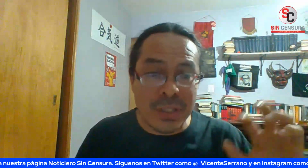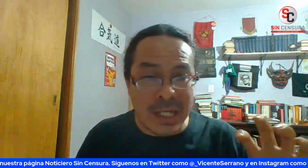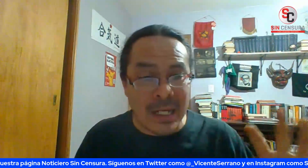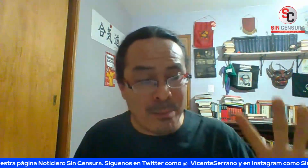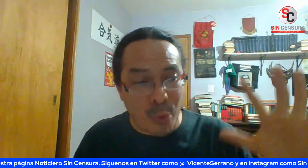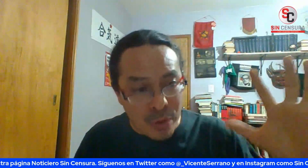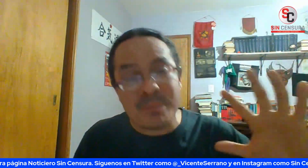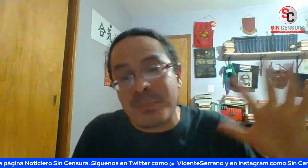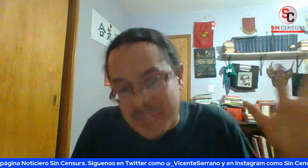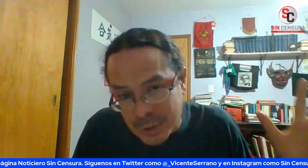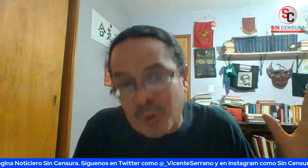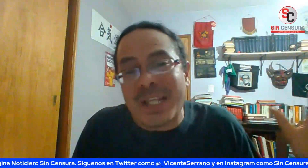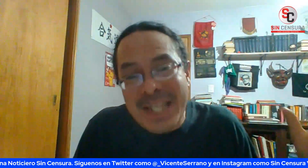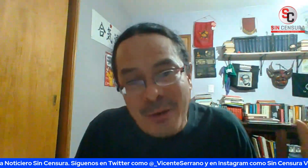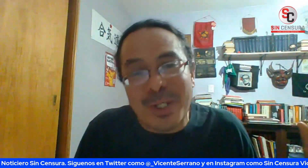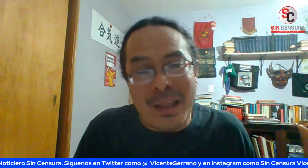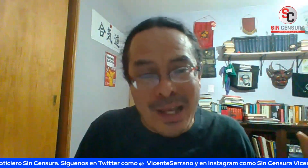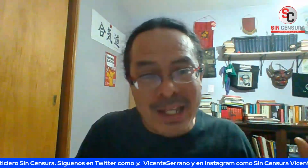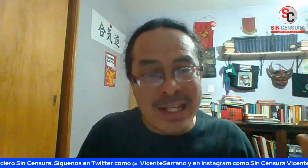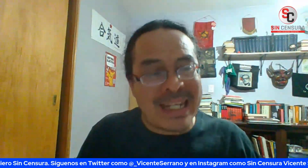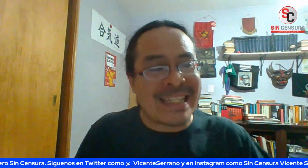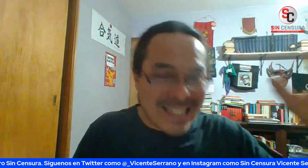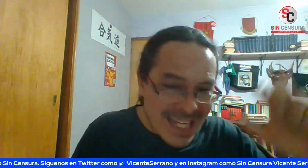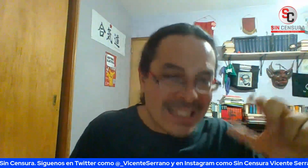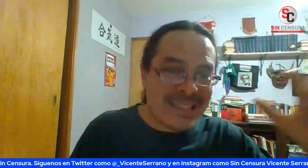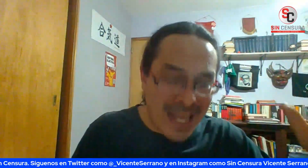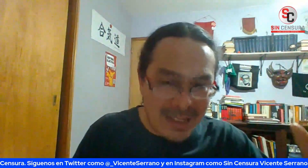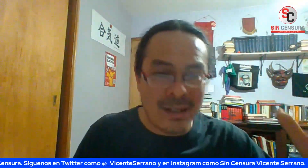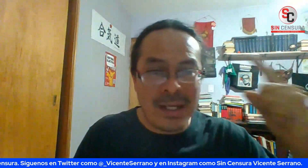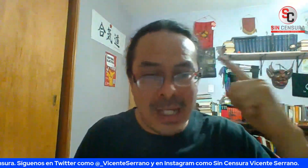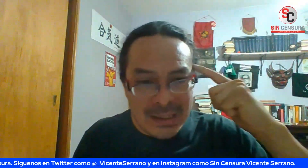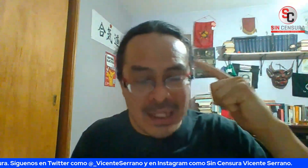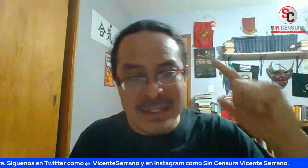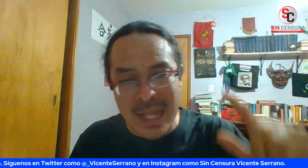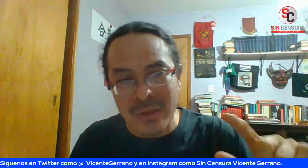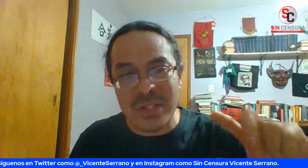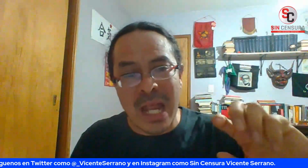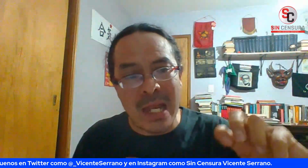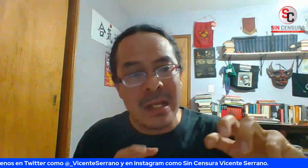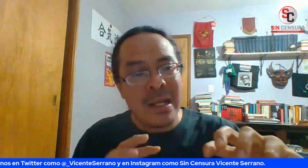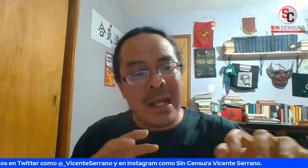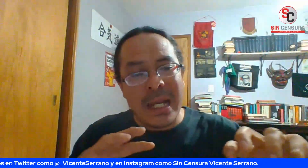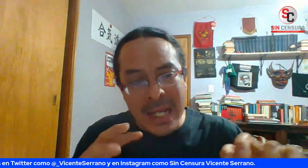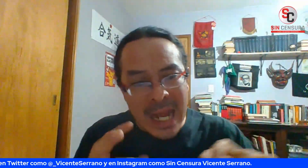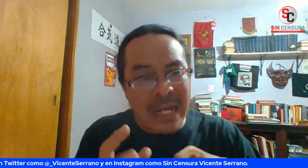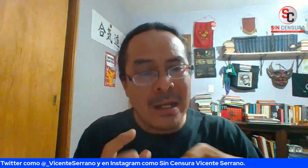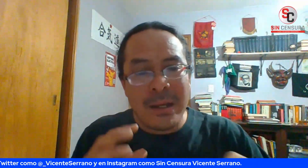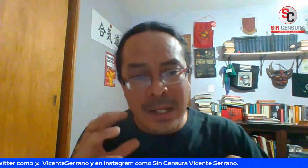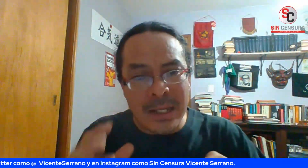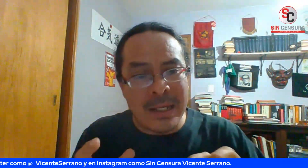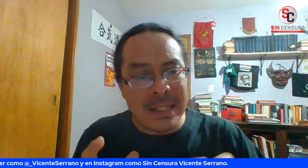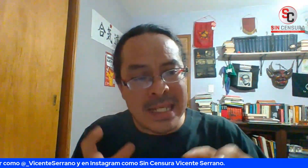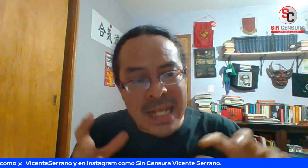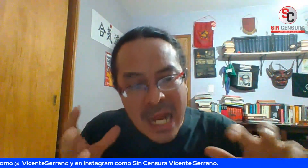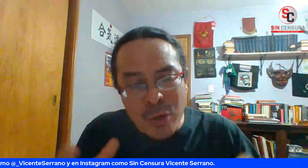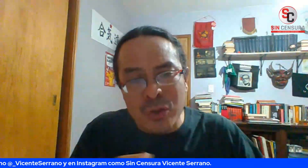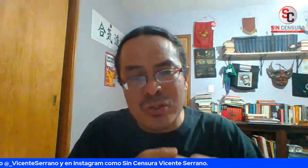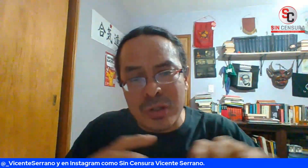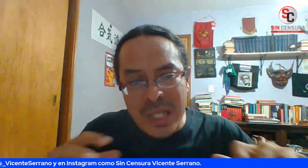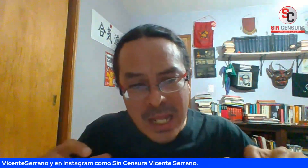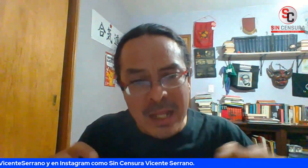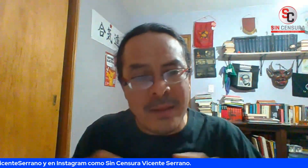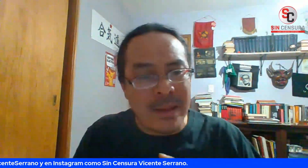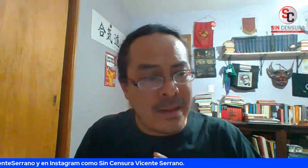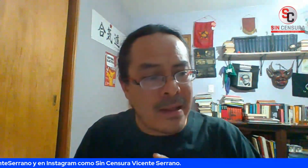dejando intoxicar por sectores de la ultraderecha que sí están interesados en generar